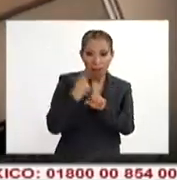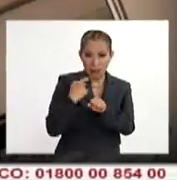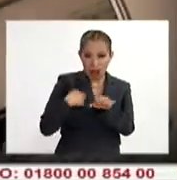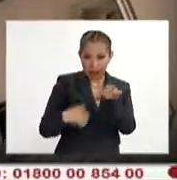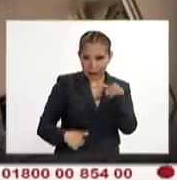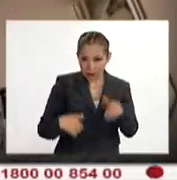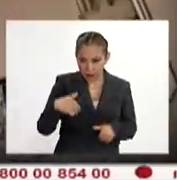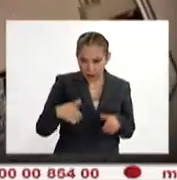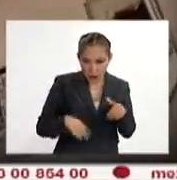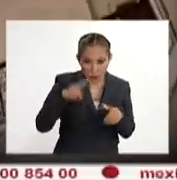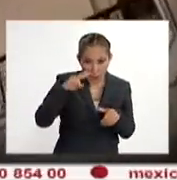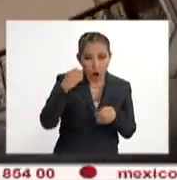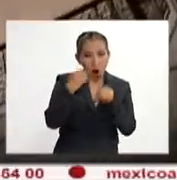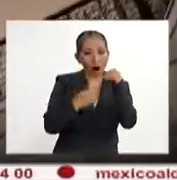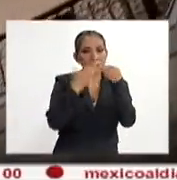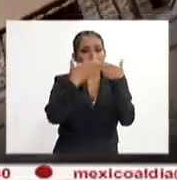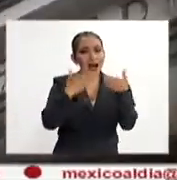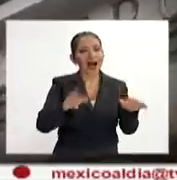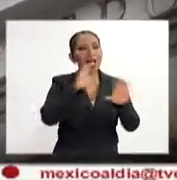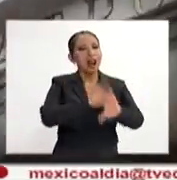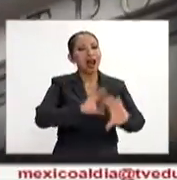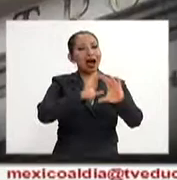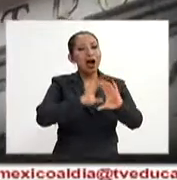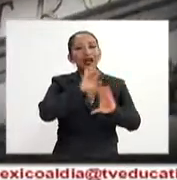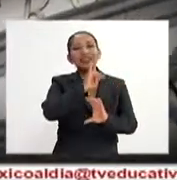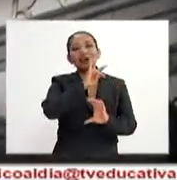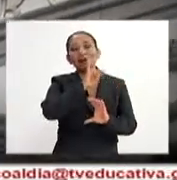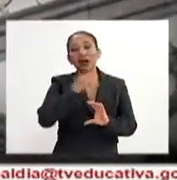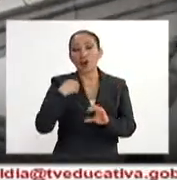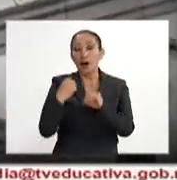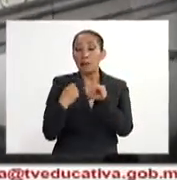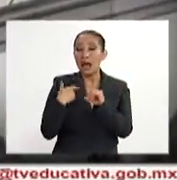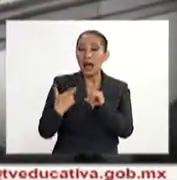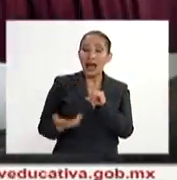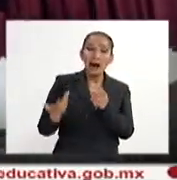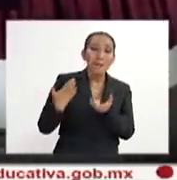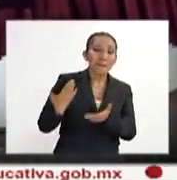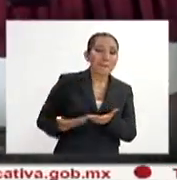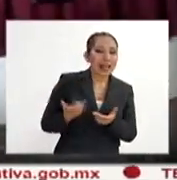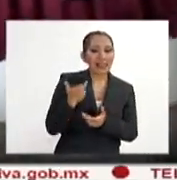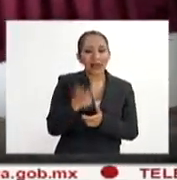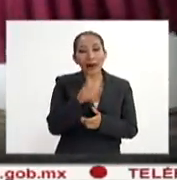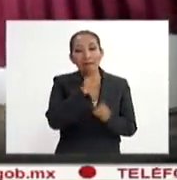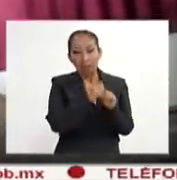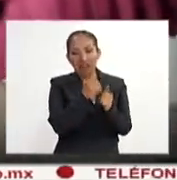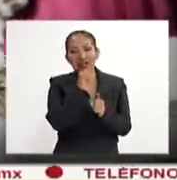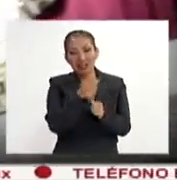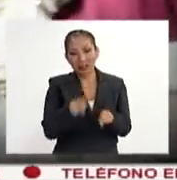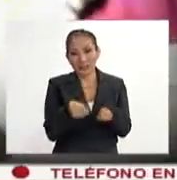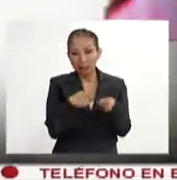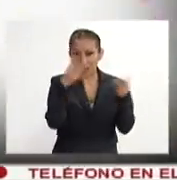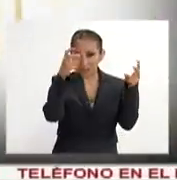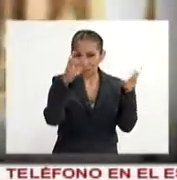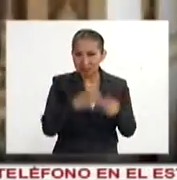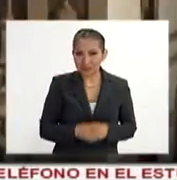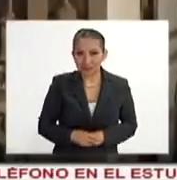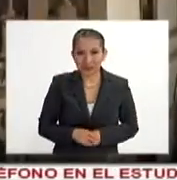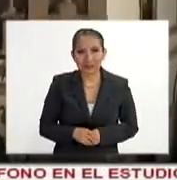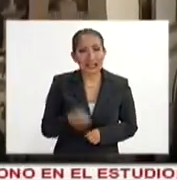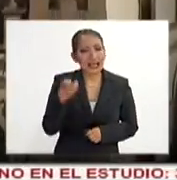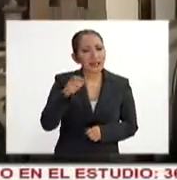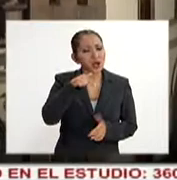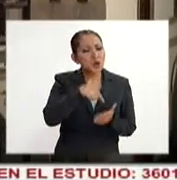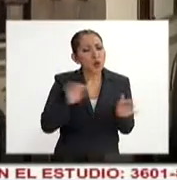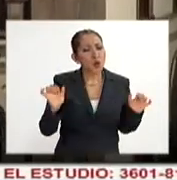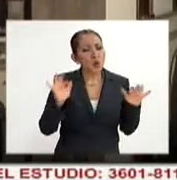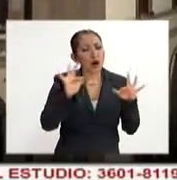función, donde se estrenó la obertura Iturbide y la obra Por dinero baila el perro y por pan sí se lo dan. Ha sido